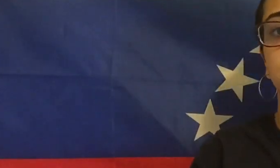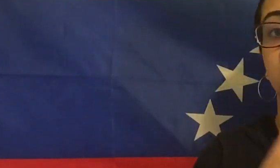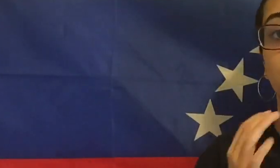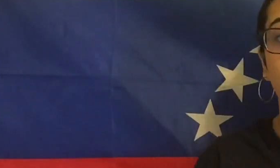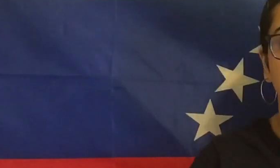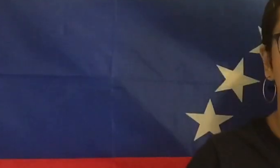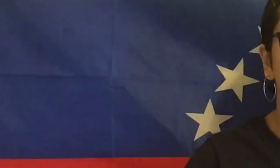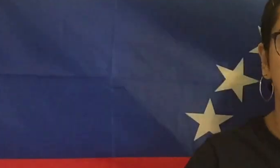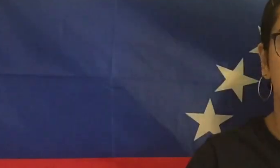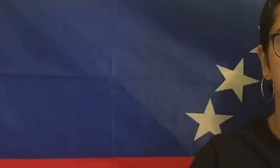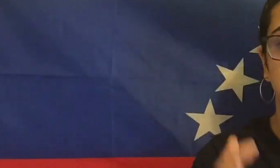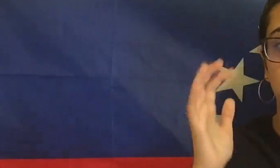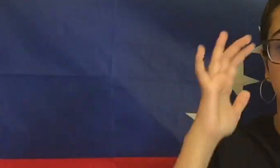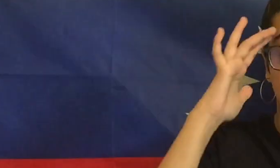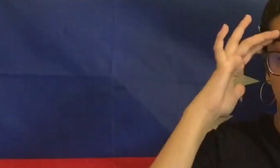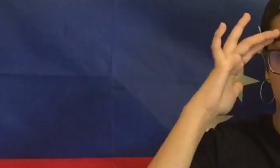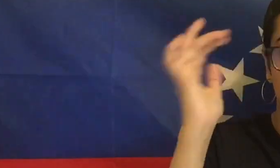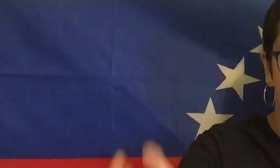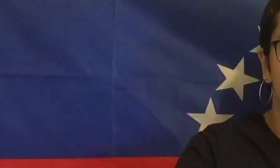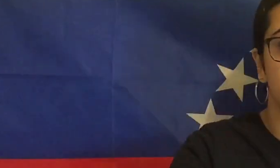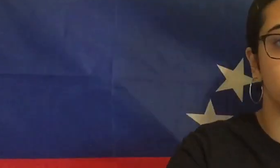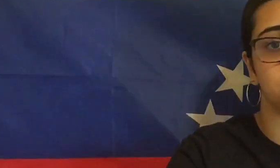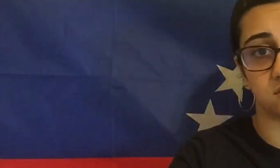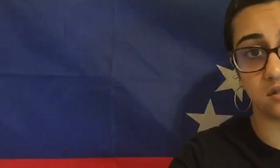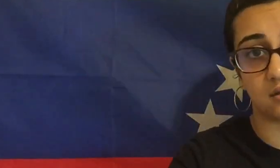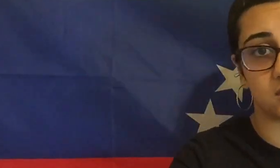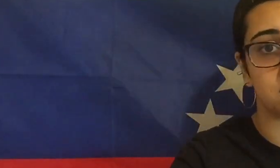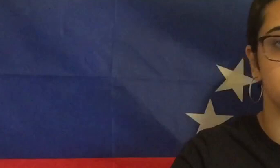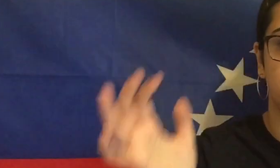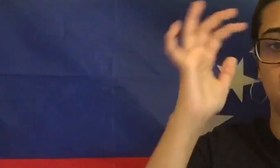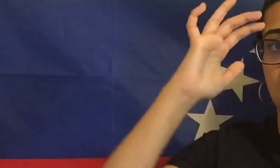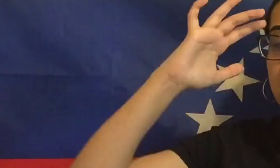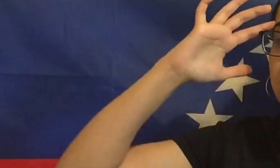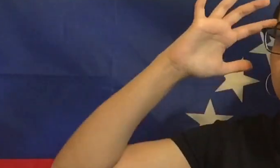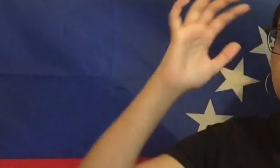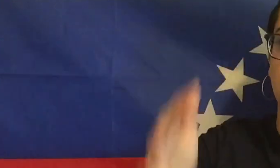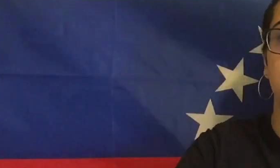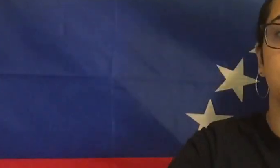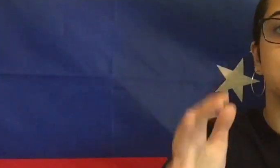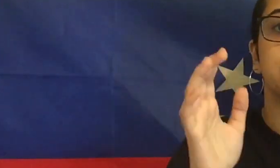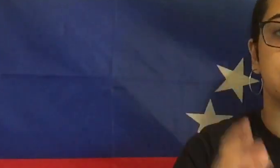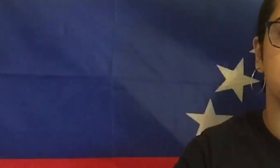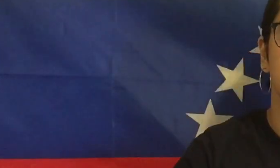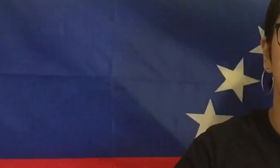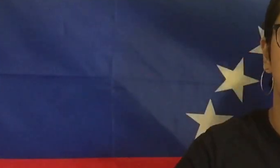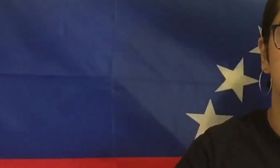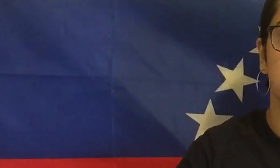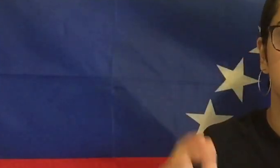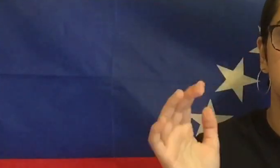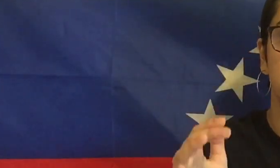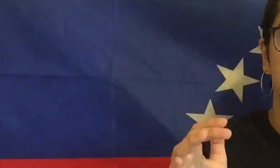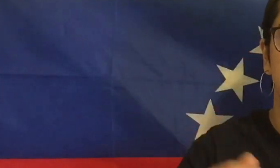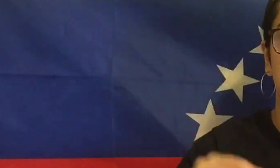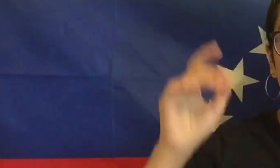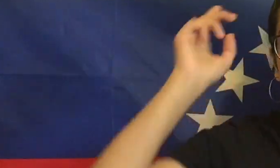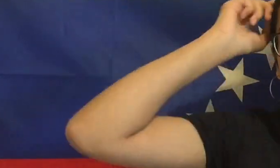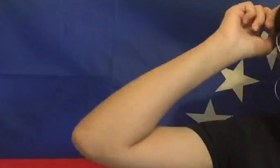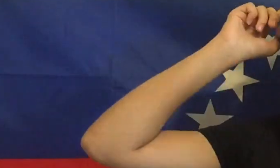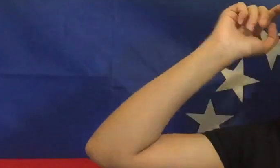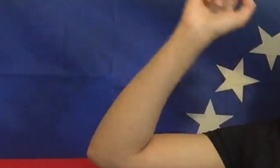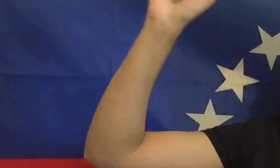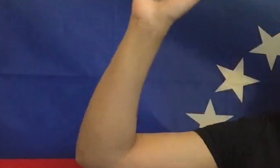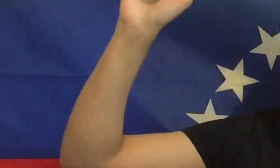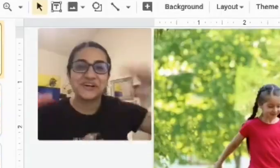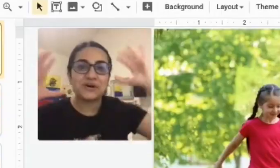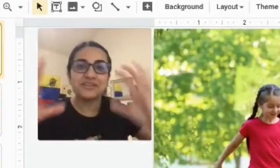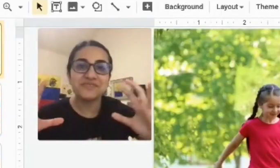video va a ser muy útil y espero que te ayude. Por favor suscríbete, es una manera de mostrar que te gustan mis videos y quieres más. Ok,